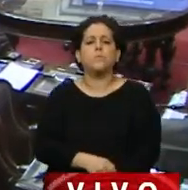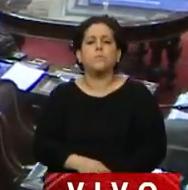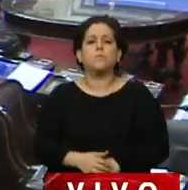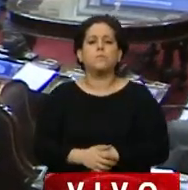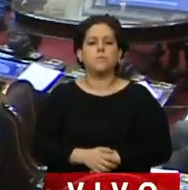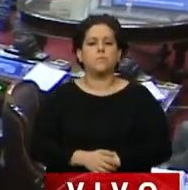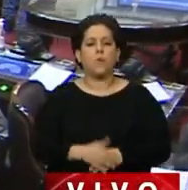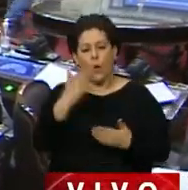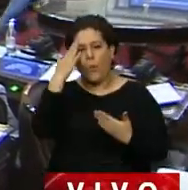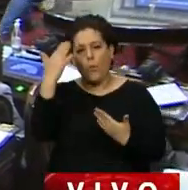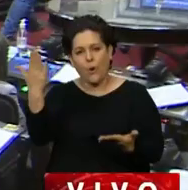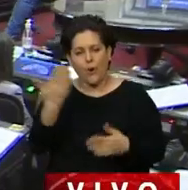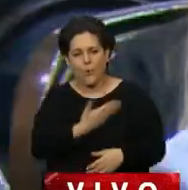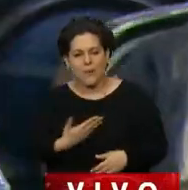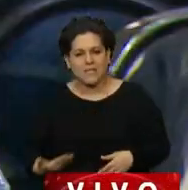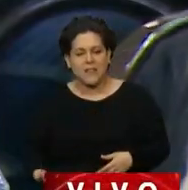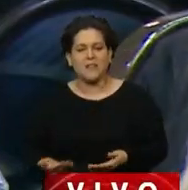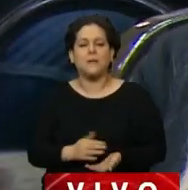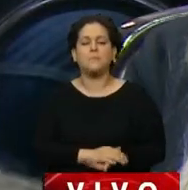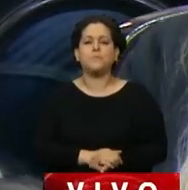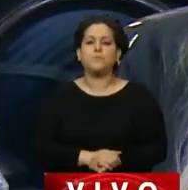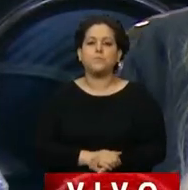Un honor, señor presidente.